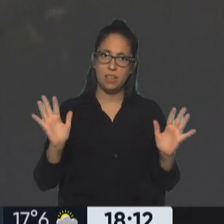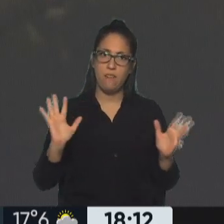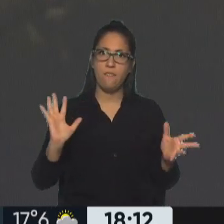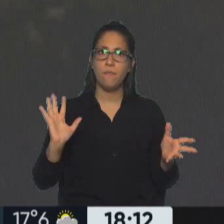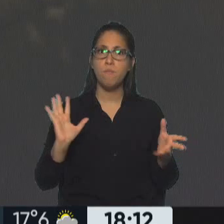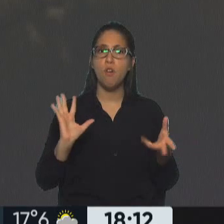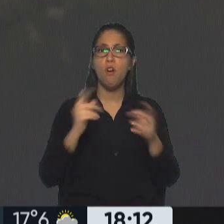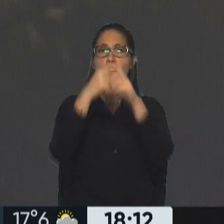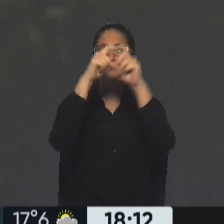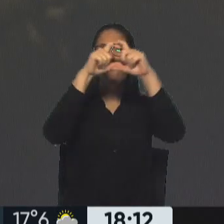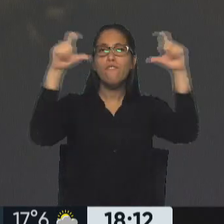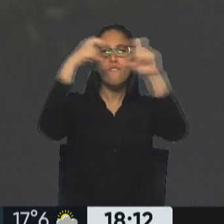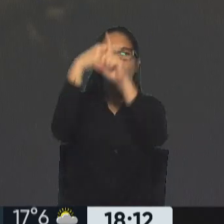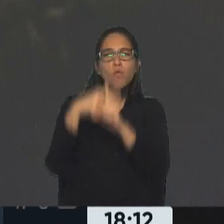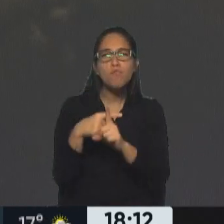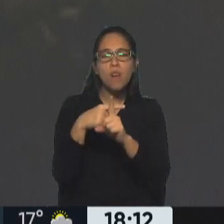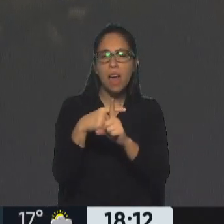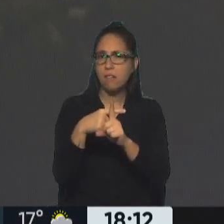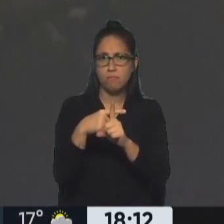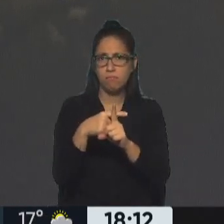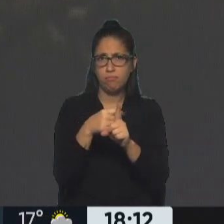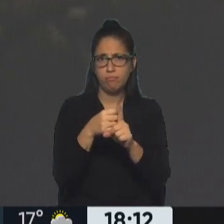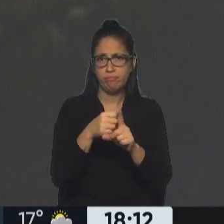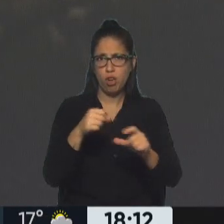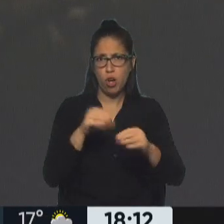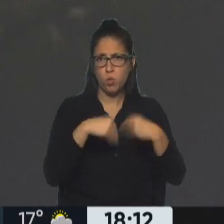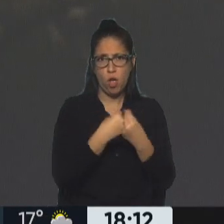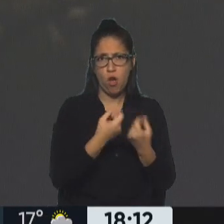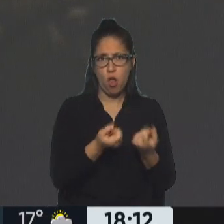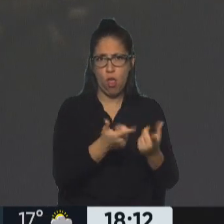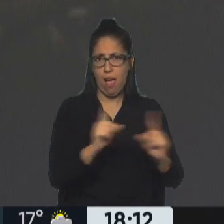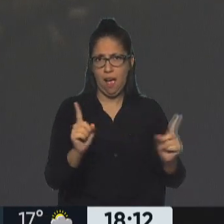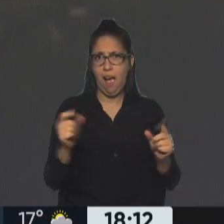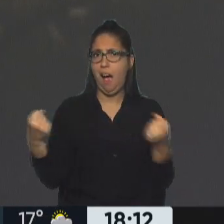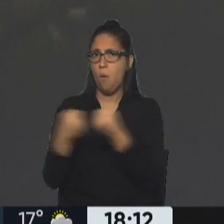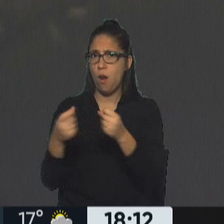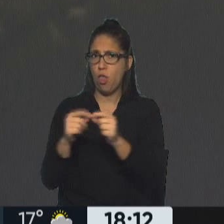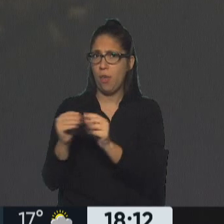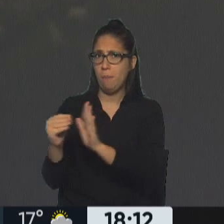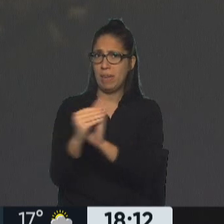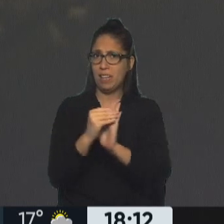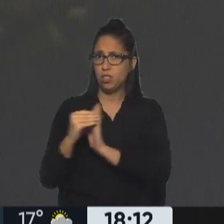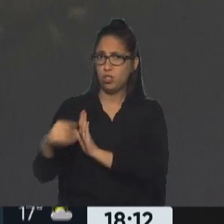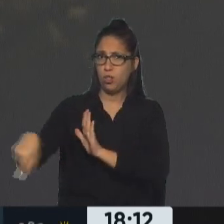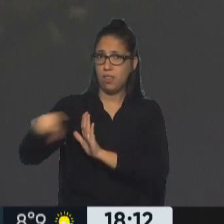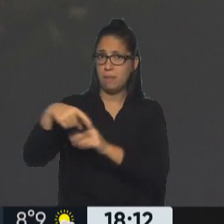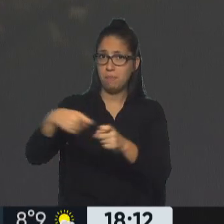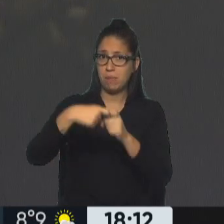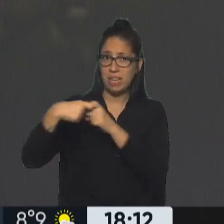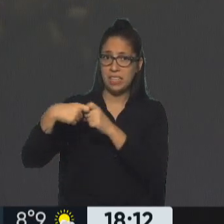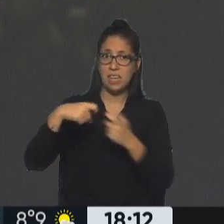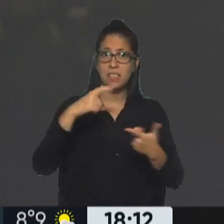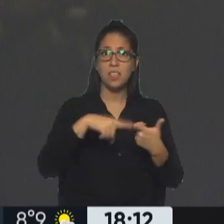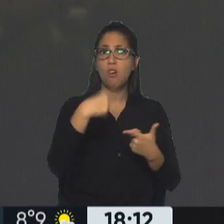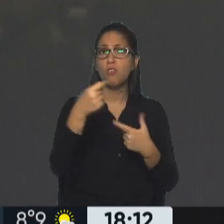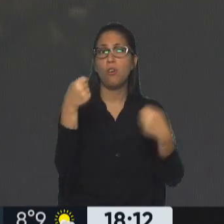fórmula que no está siendo efectiva, no está dando resultados. Los acuerdos de precios con las empresas y otro tipo